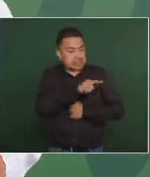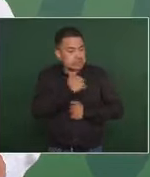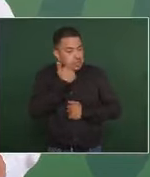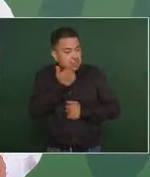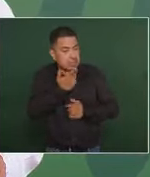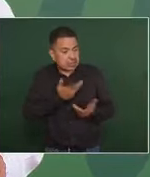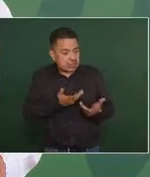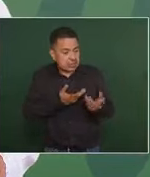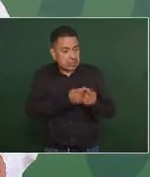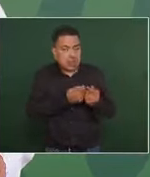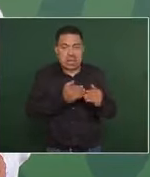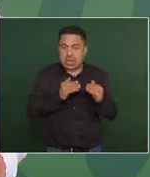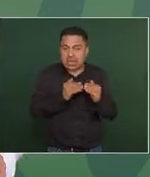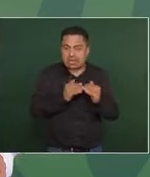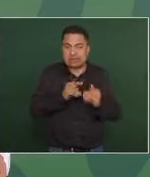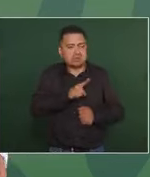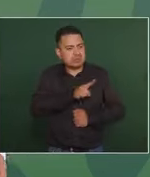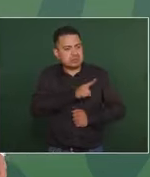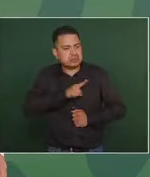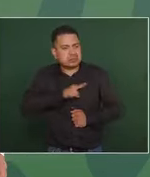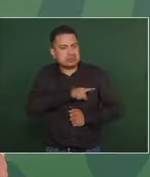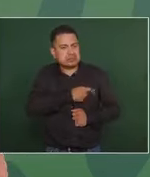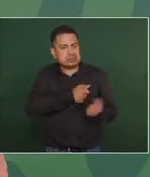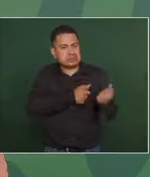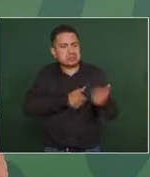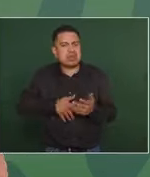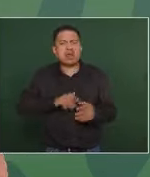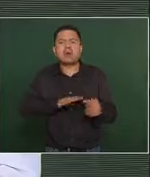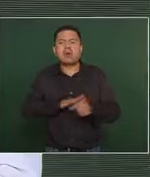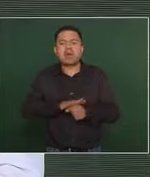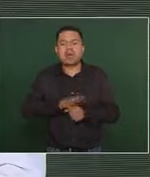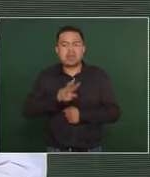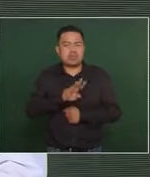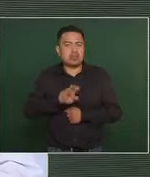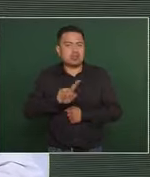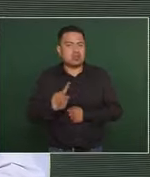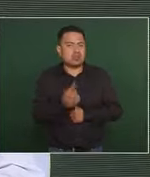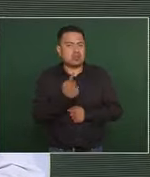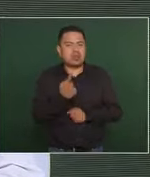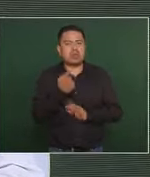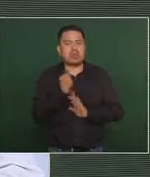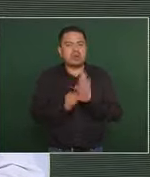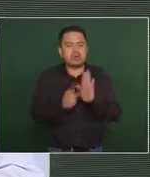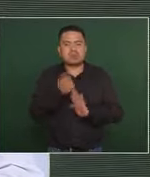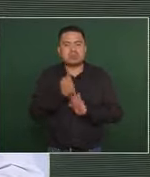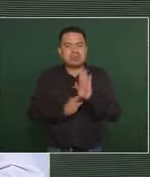viviendo en la casa, tienen que traer $300 al mes,